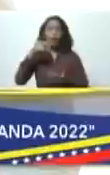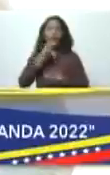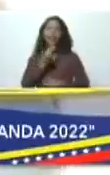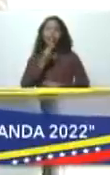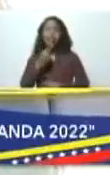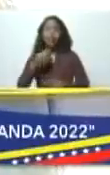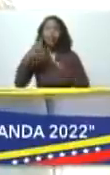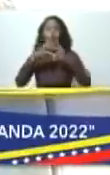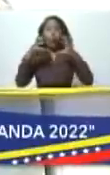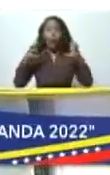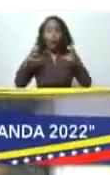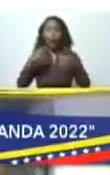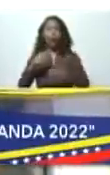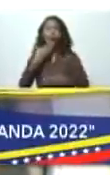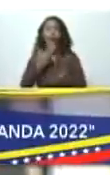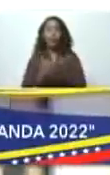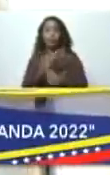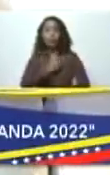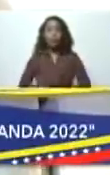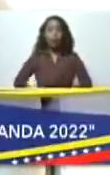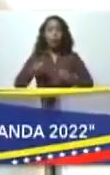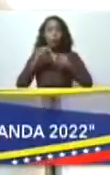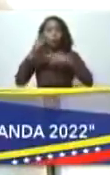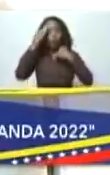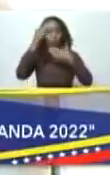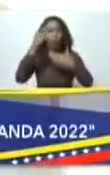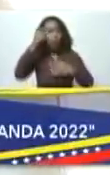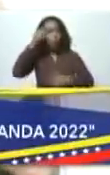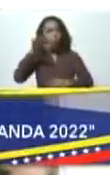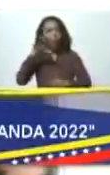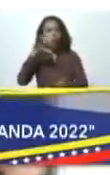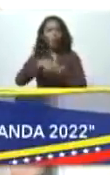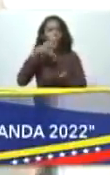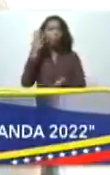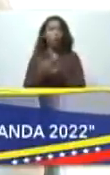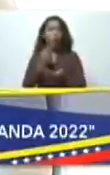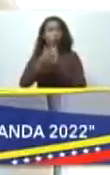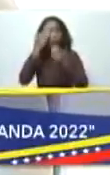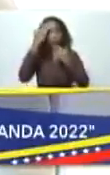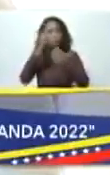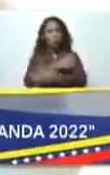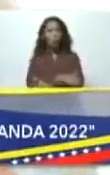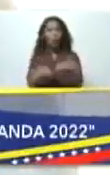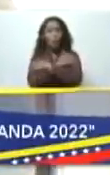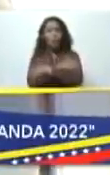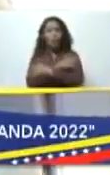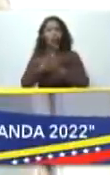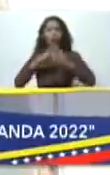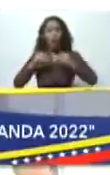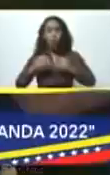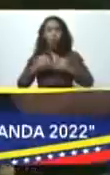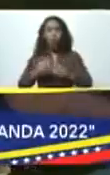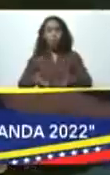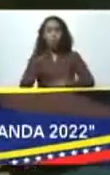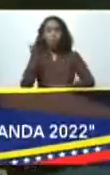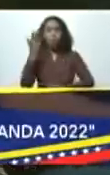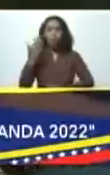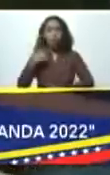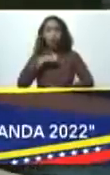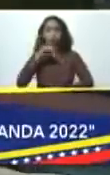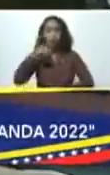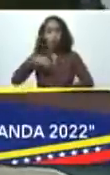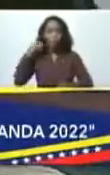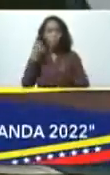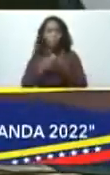gracias, presidente, por esta oportunidad. Y saludo desde el pueblo del estado de Monagas, que le salude, la abraza con todo fervor. Y bueno, aquí estamos allá en